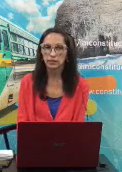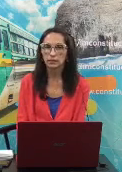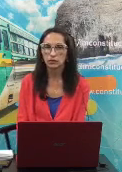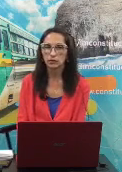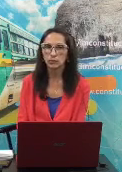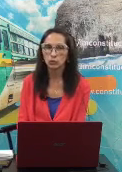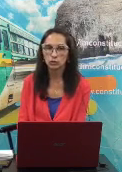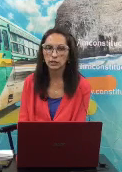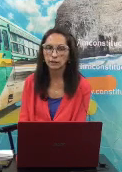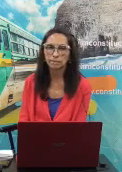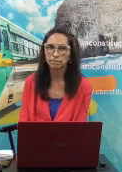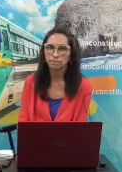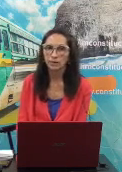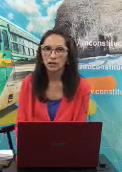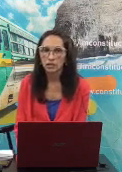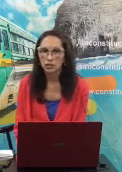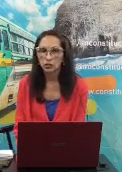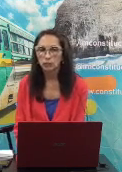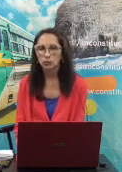es,